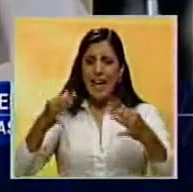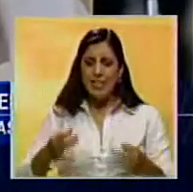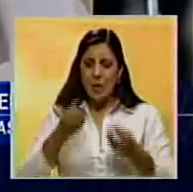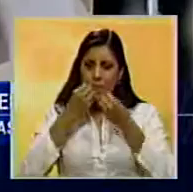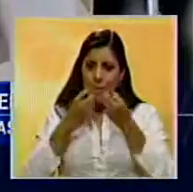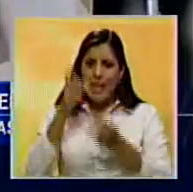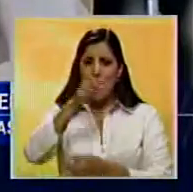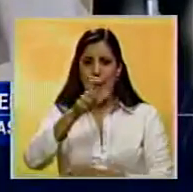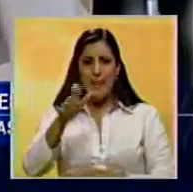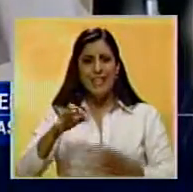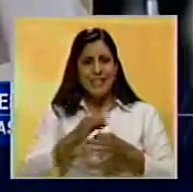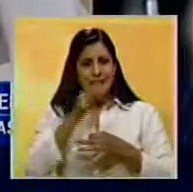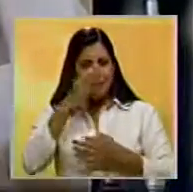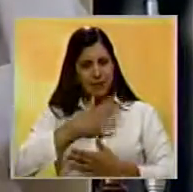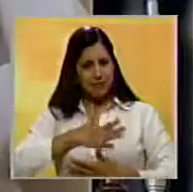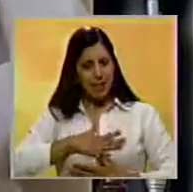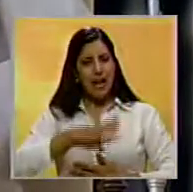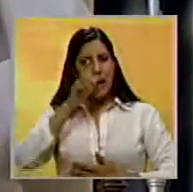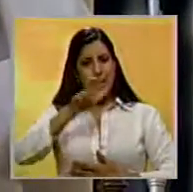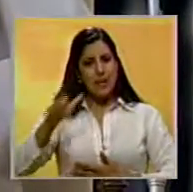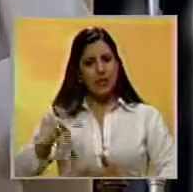bienestar espiritual y material de los ciudadanos